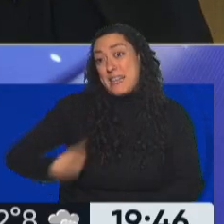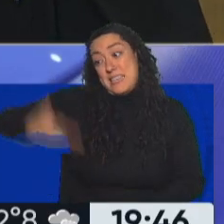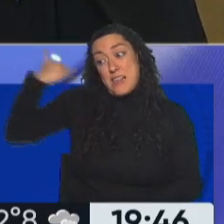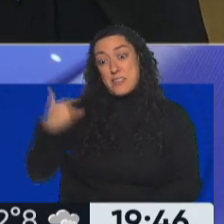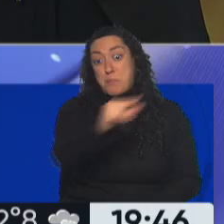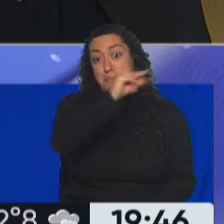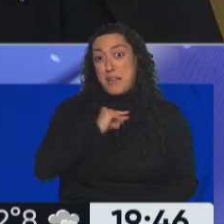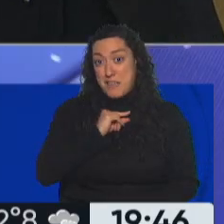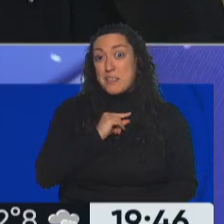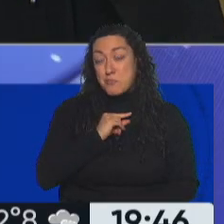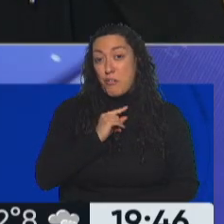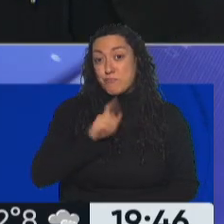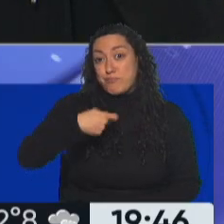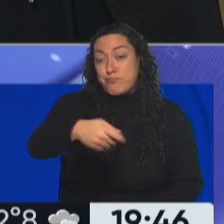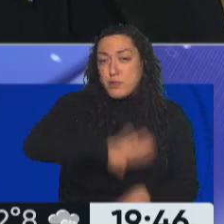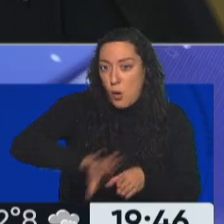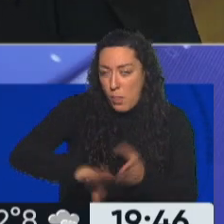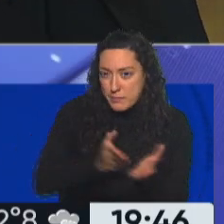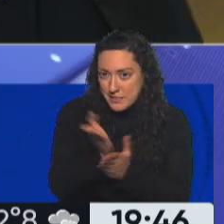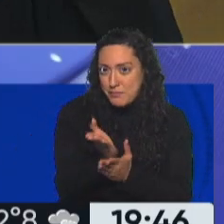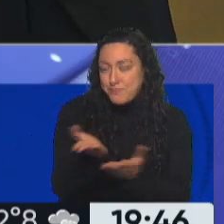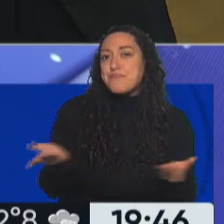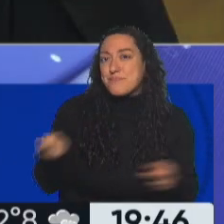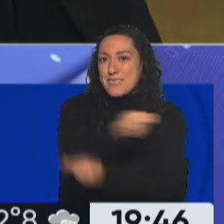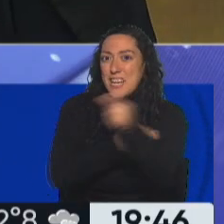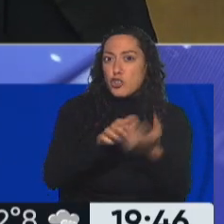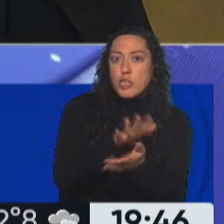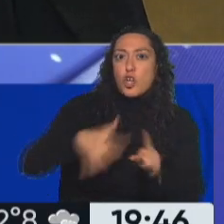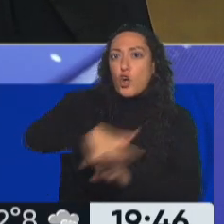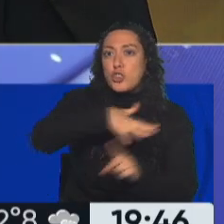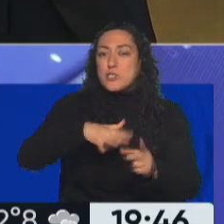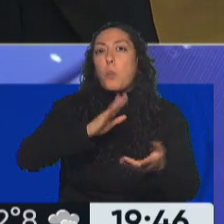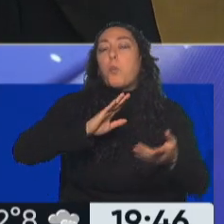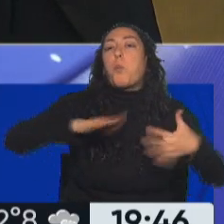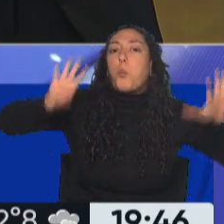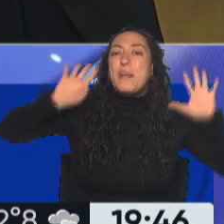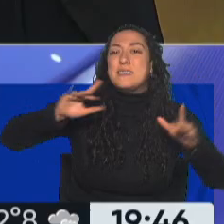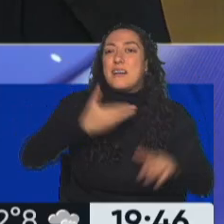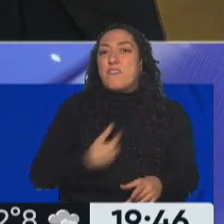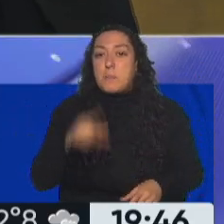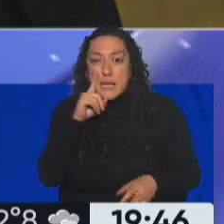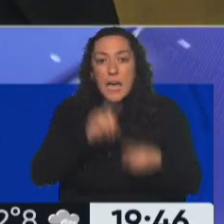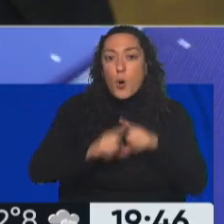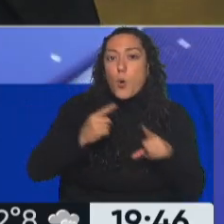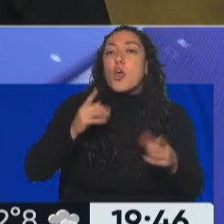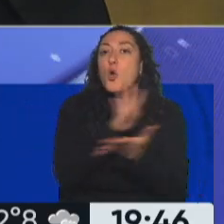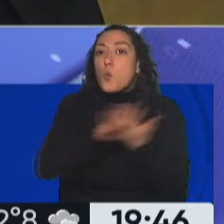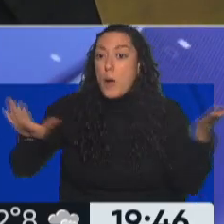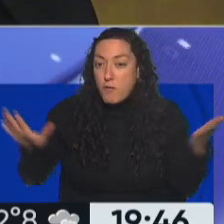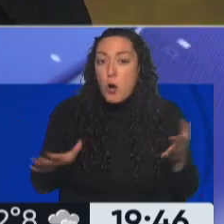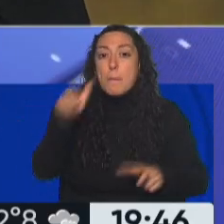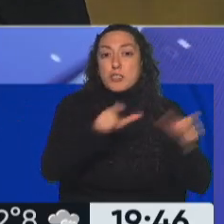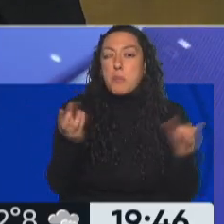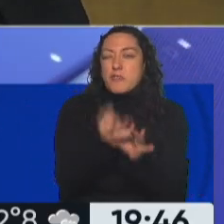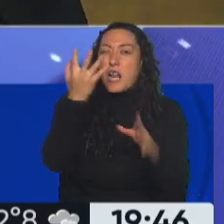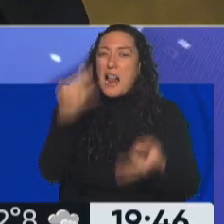y estas definiciones se dan en el marco de las negociaciones por un posible nuevo acuerdo con el Fondo Monetario Internacional. Los analistas no creen